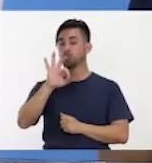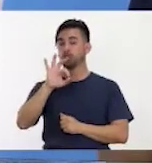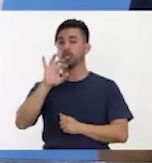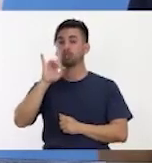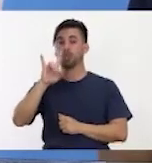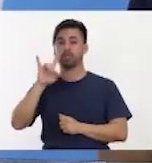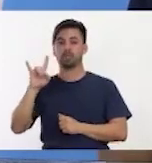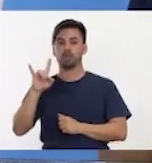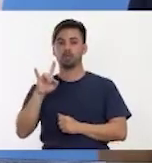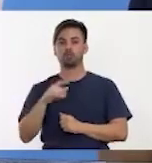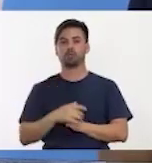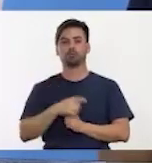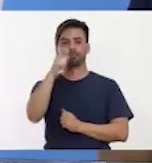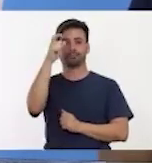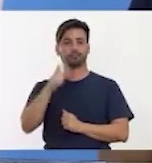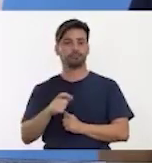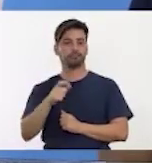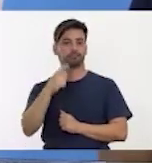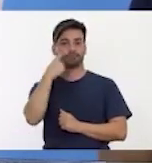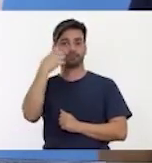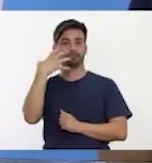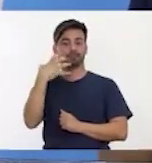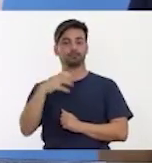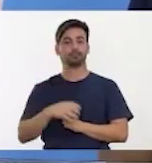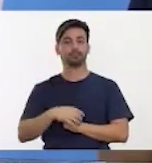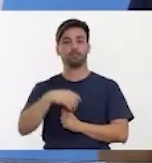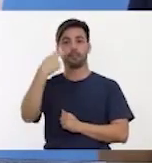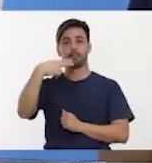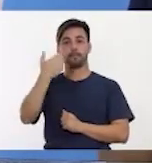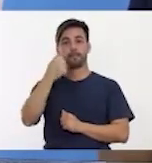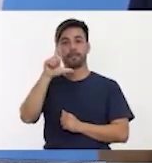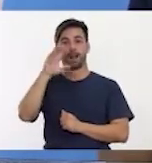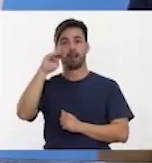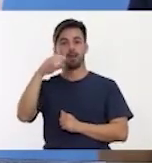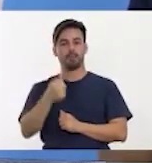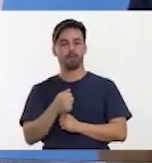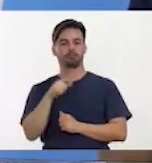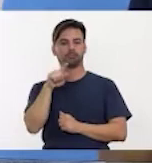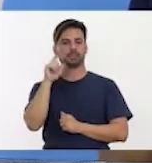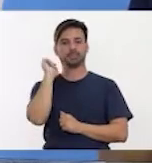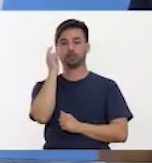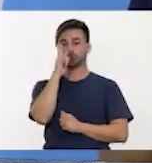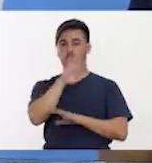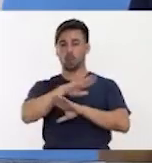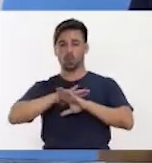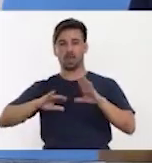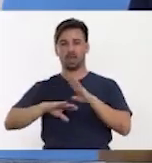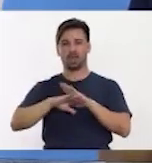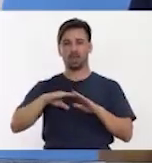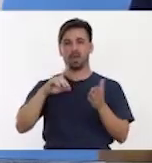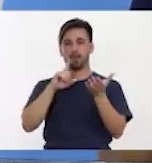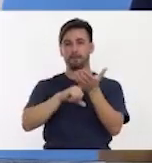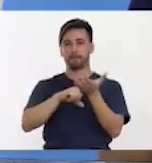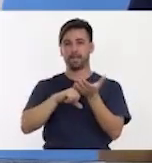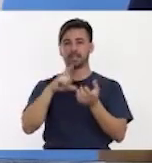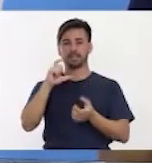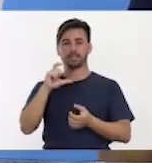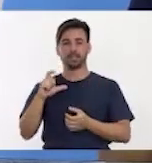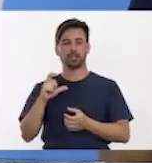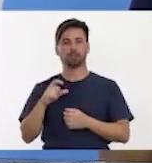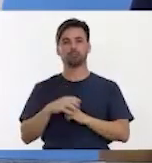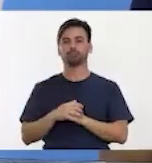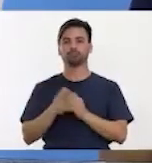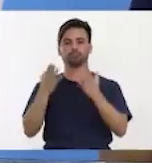de 1898, Estrada Palma da por concluida la misión